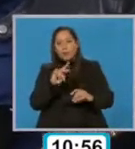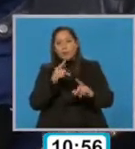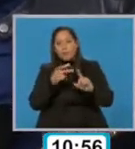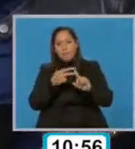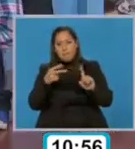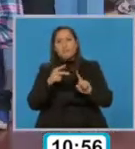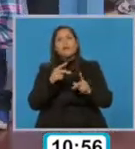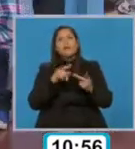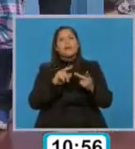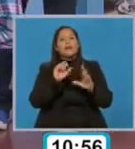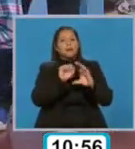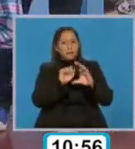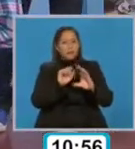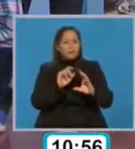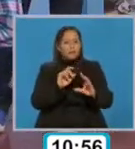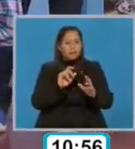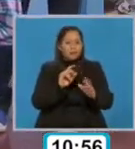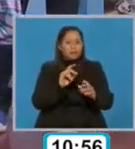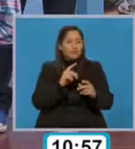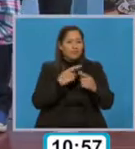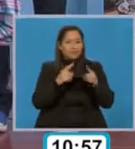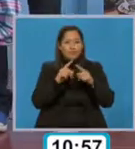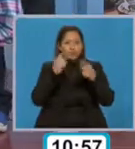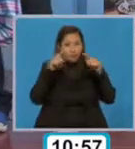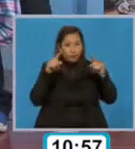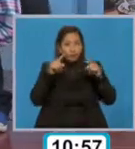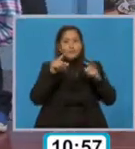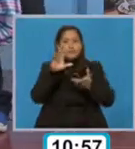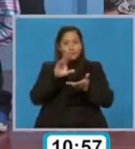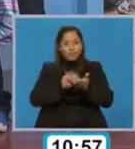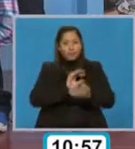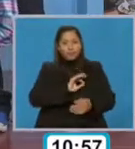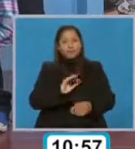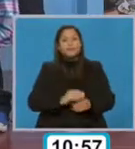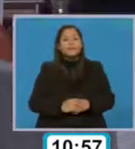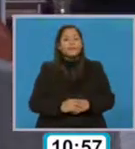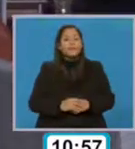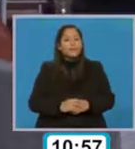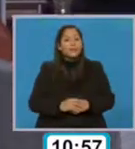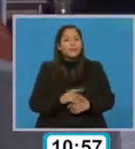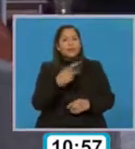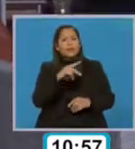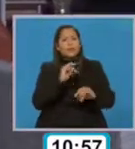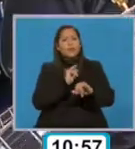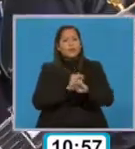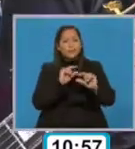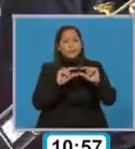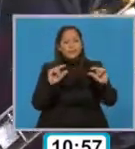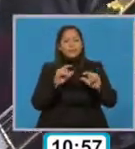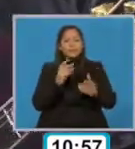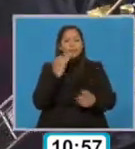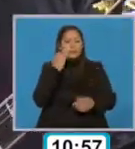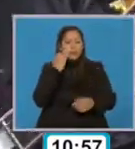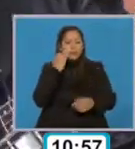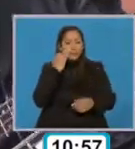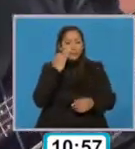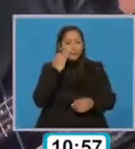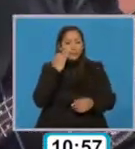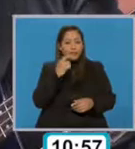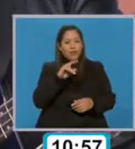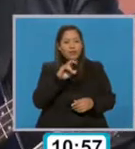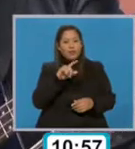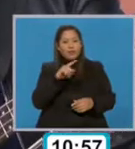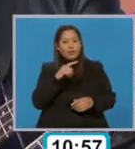Spotify, cualquier plataforma de distribución digital de música. Ajá. Y para informarnos más, pues tus redes sociales. Y redes sociales, en Facebook estoy como